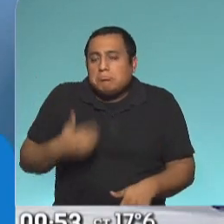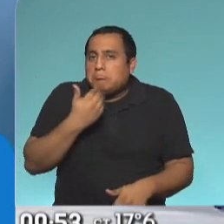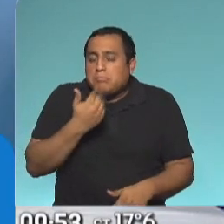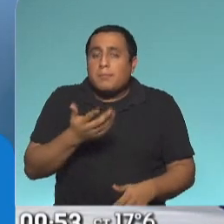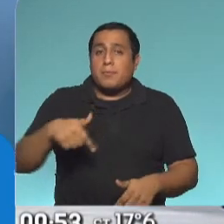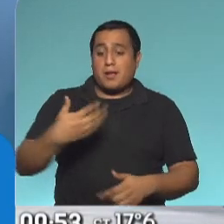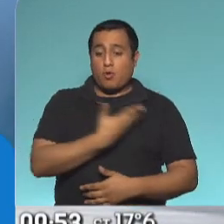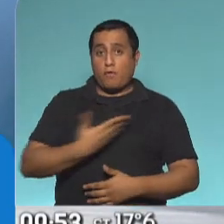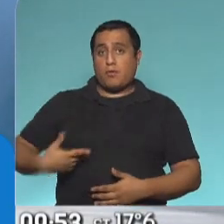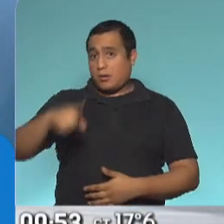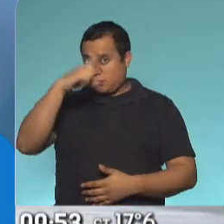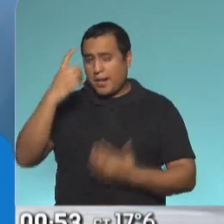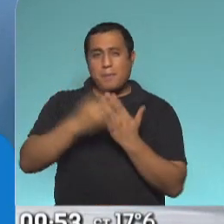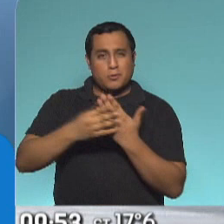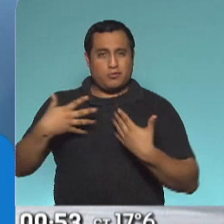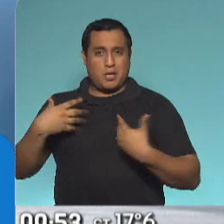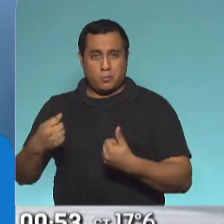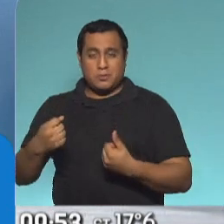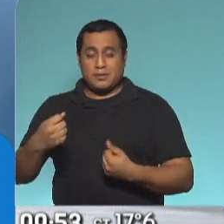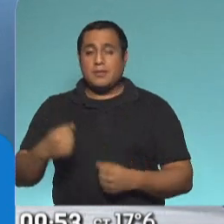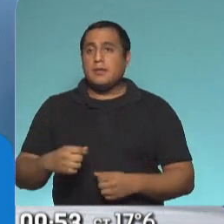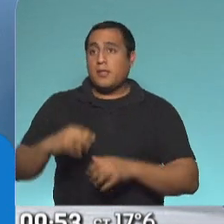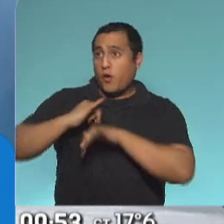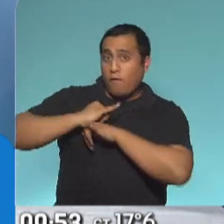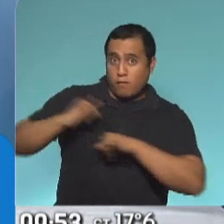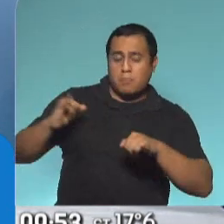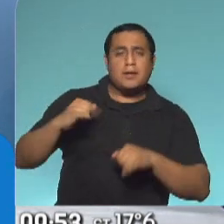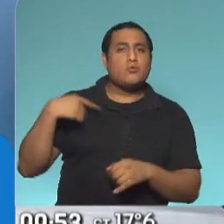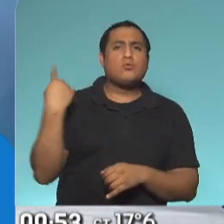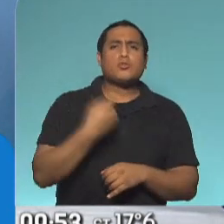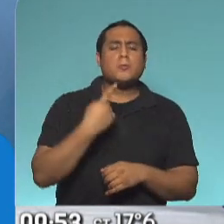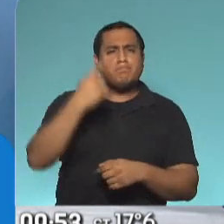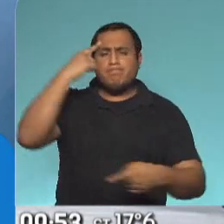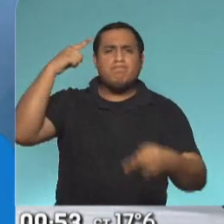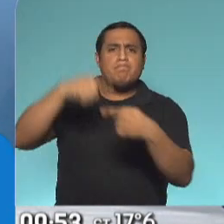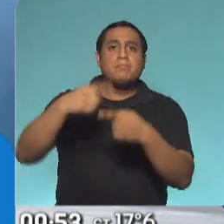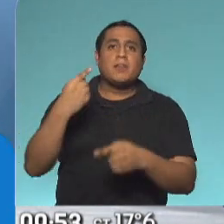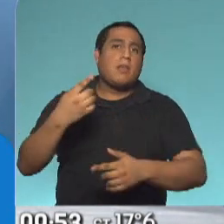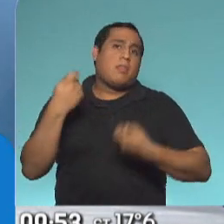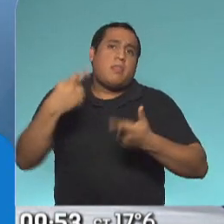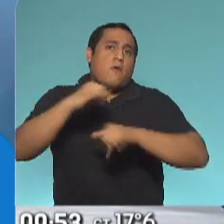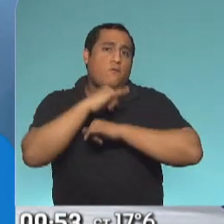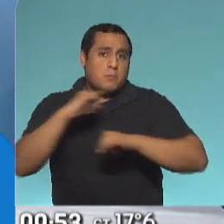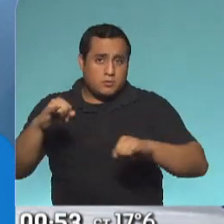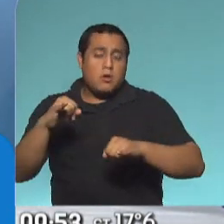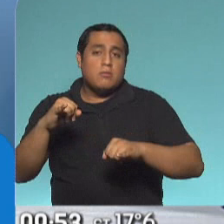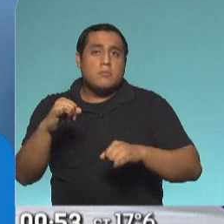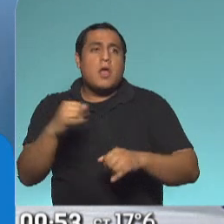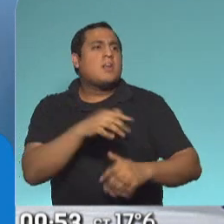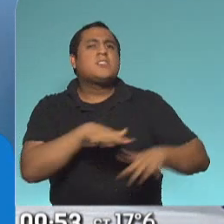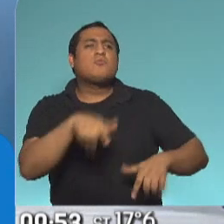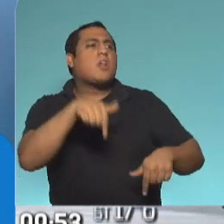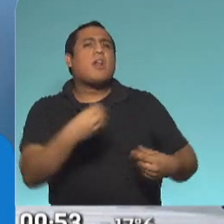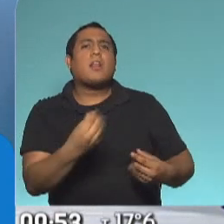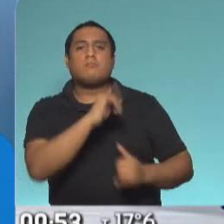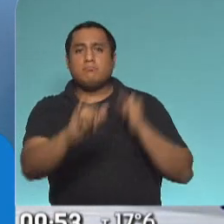desde el estado nacional desde el ministerio de salud desde este recorte nuestro compromiso es informar es decir la situación que está